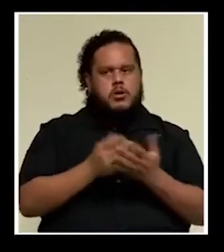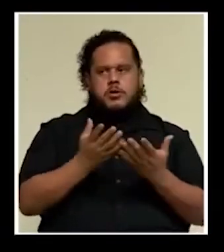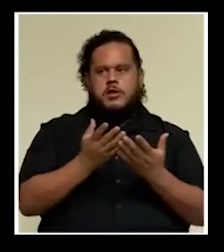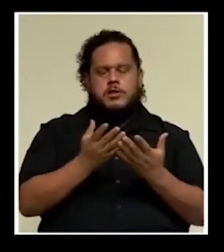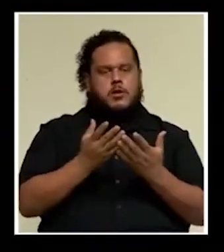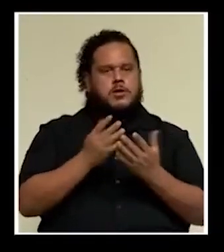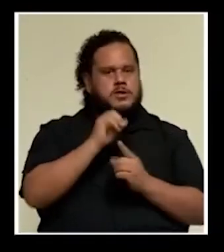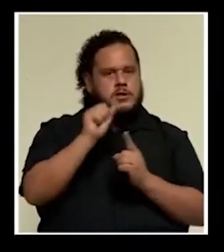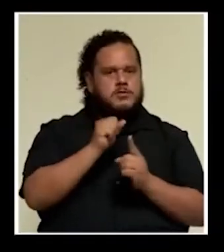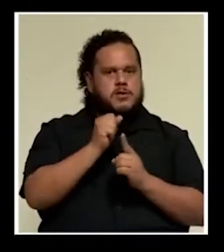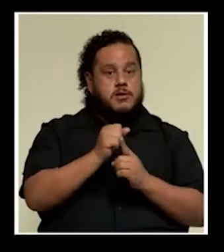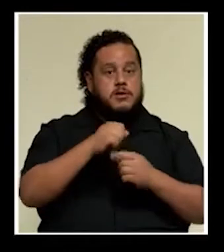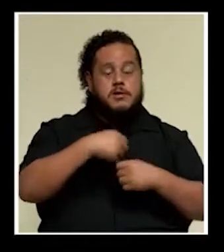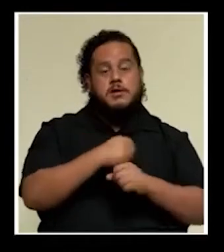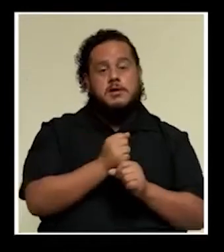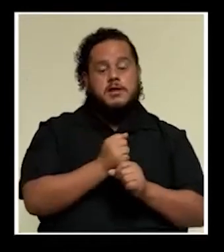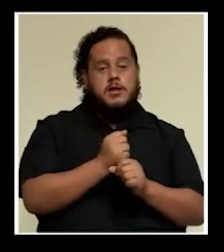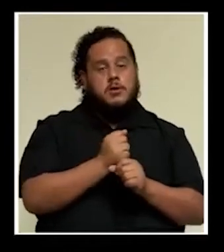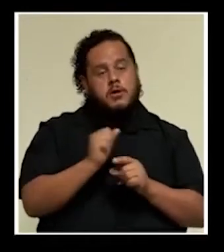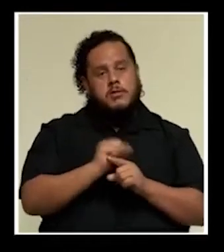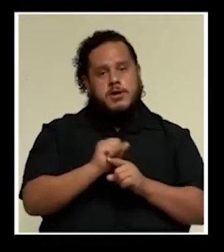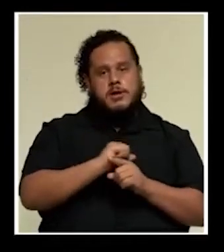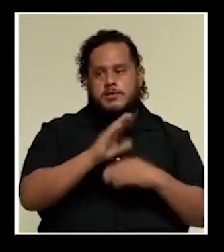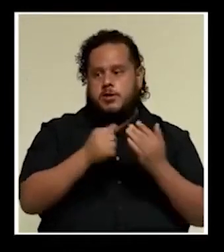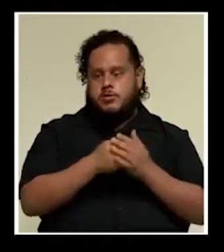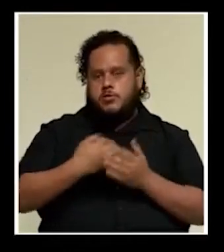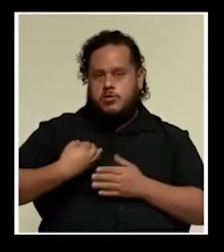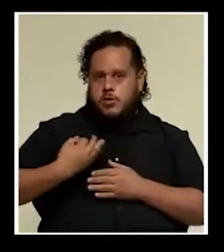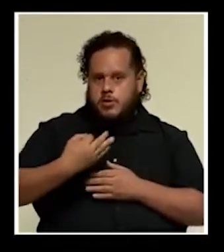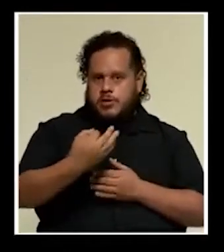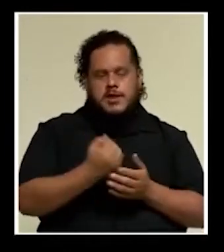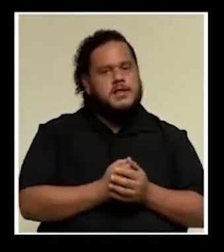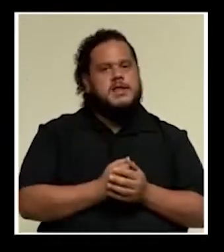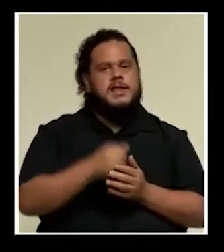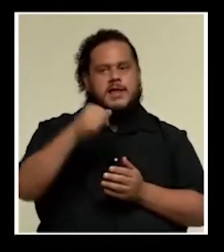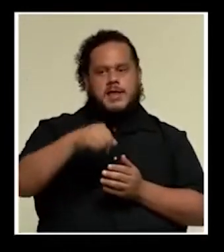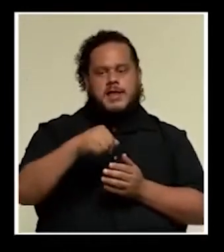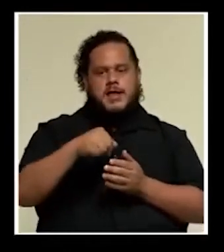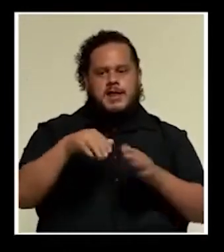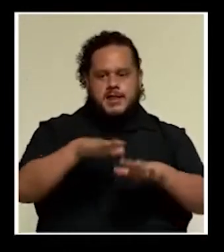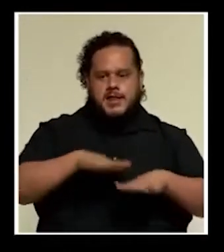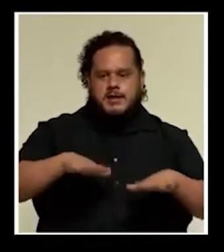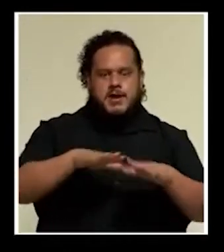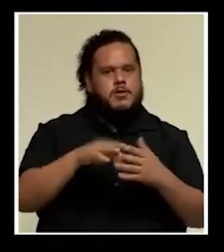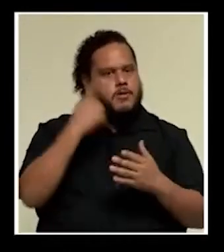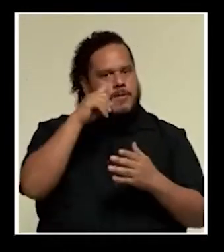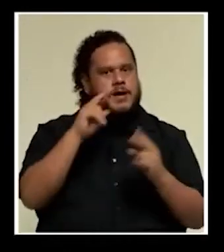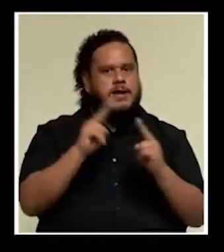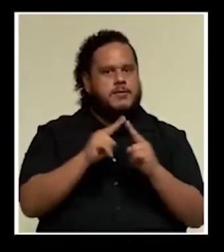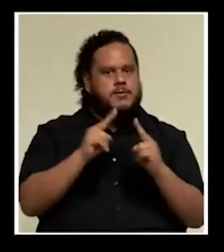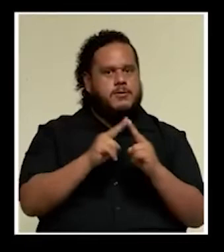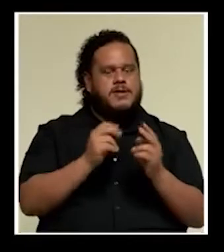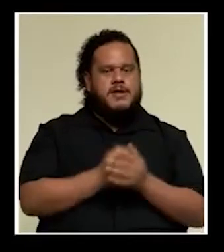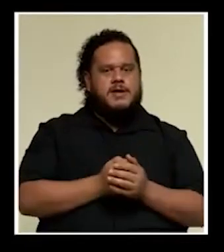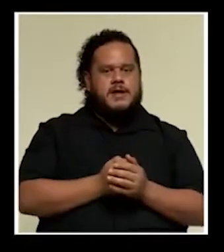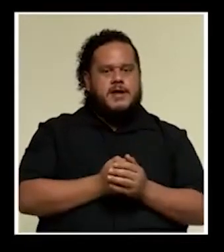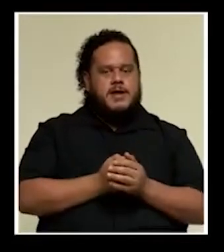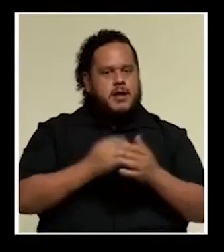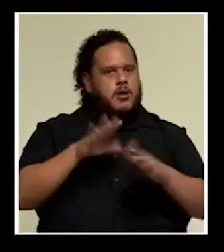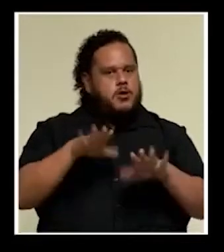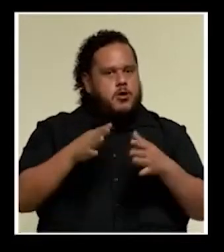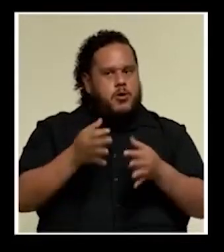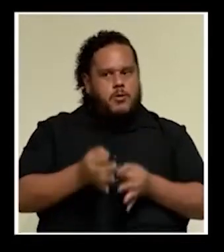que están haciendo prácticamente todos los días en el terreno para conocer cómo